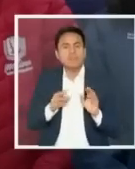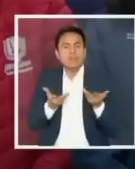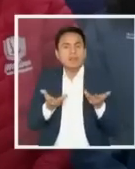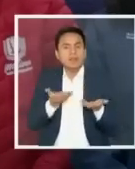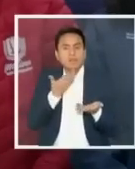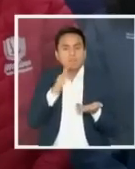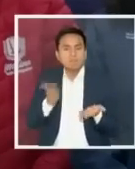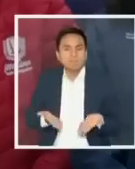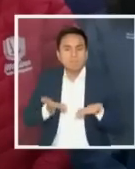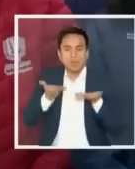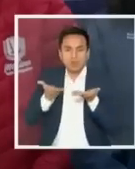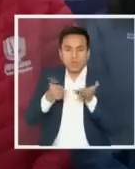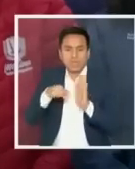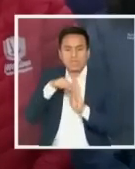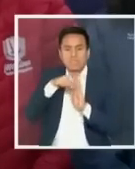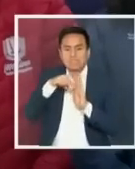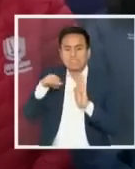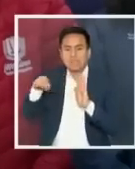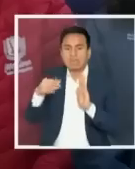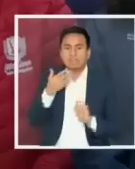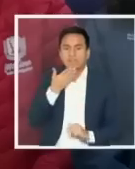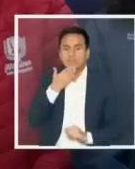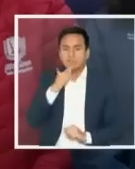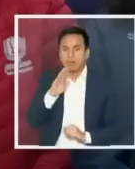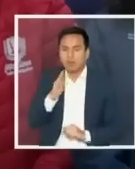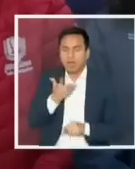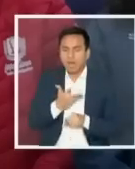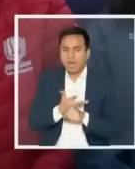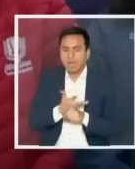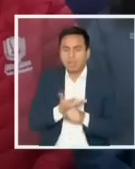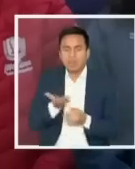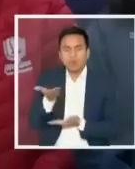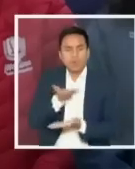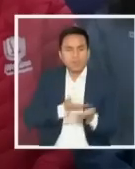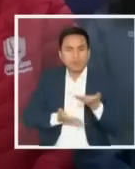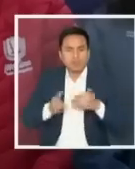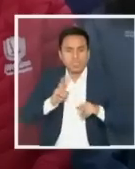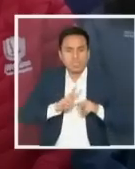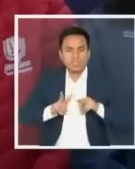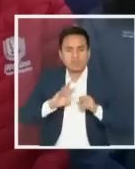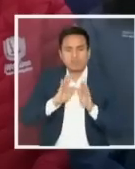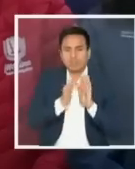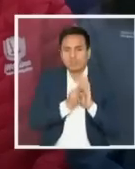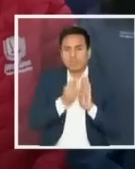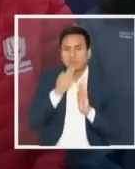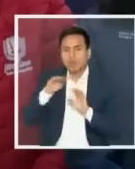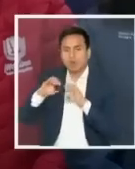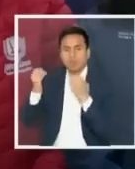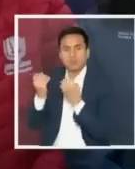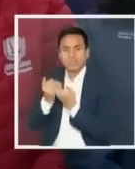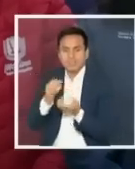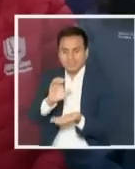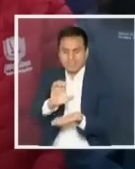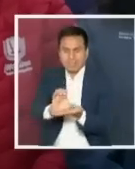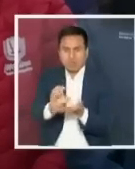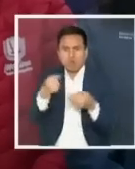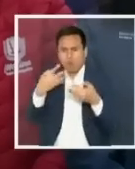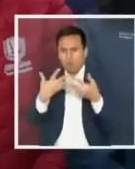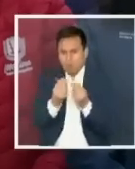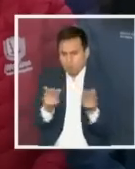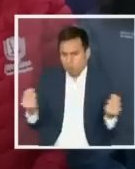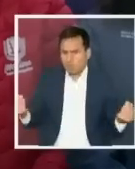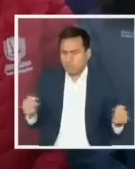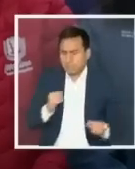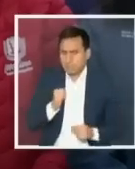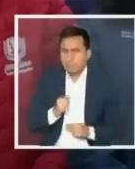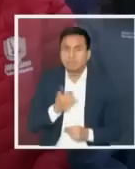ellos decían, vamos a aclarar inmediatamente la situación. Por eso es tan importante el lenguaje y las palabras que usa el presidente. Y es importante